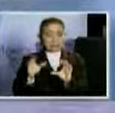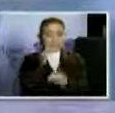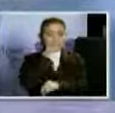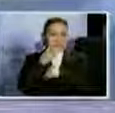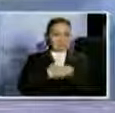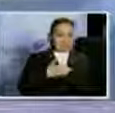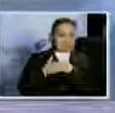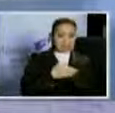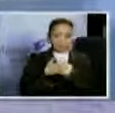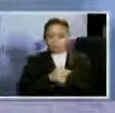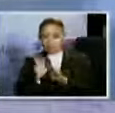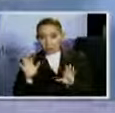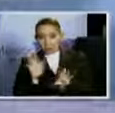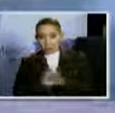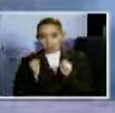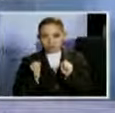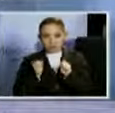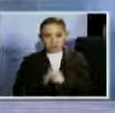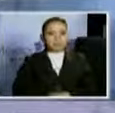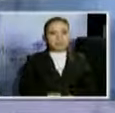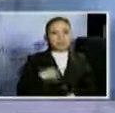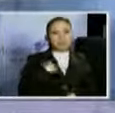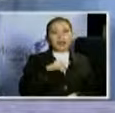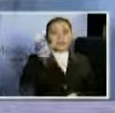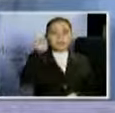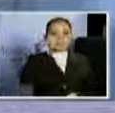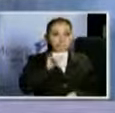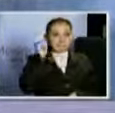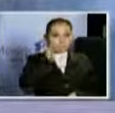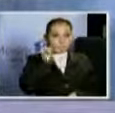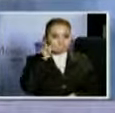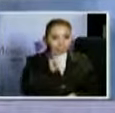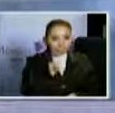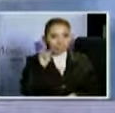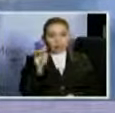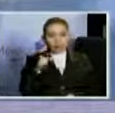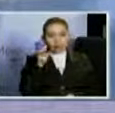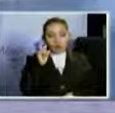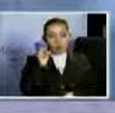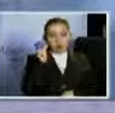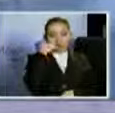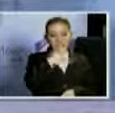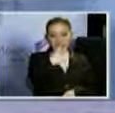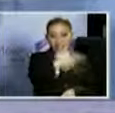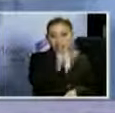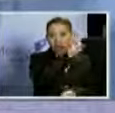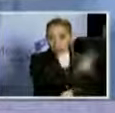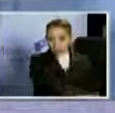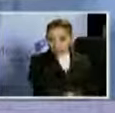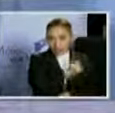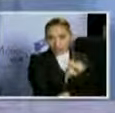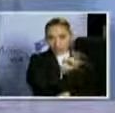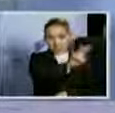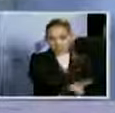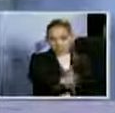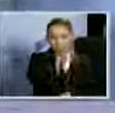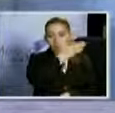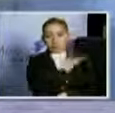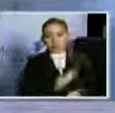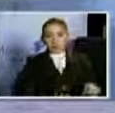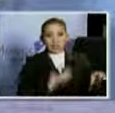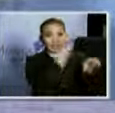alerta de forma más intensa. El día de mañana, el día de pasado mañana y el viernes, el presidente